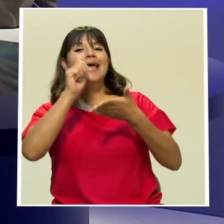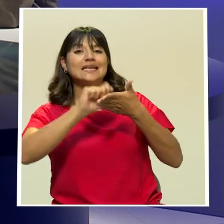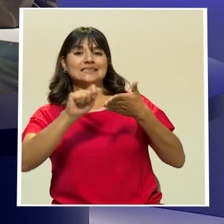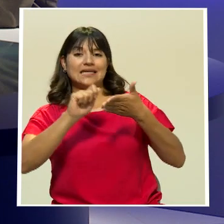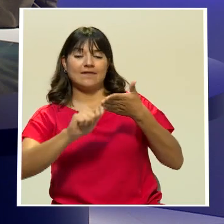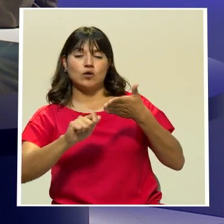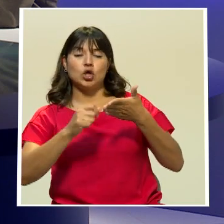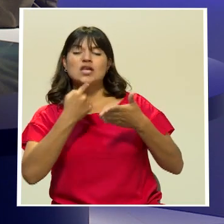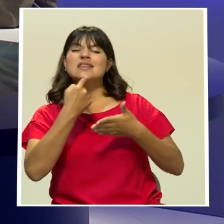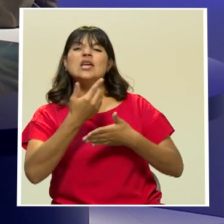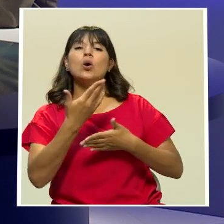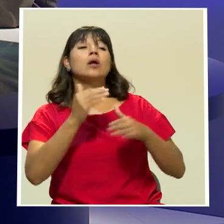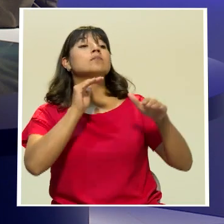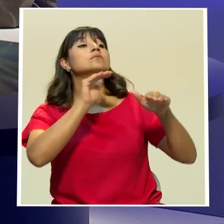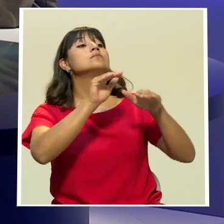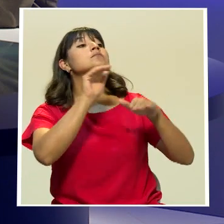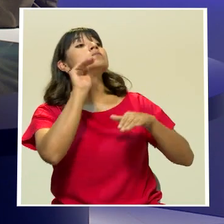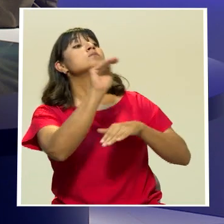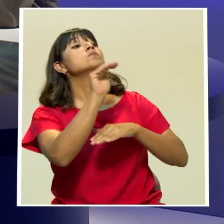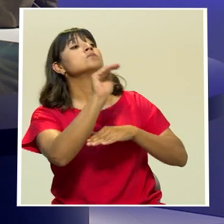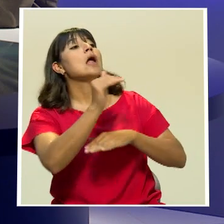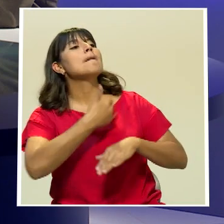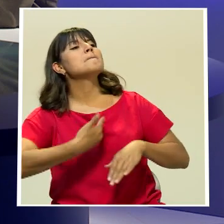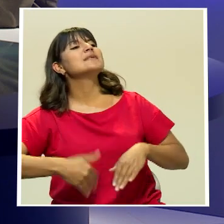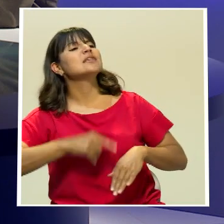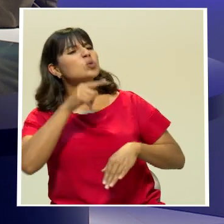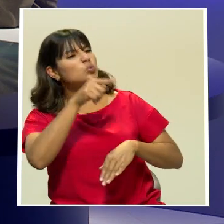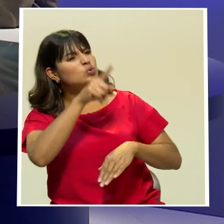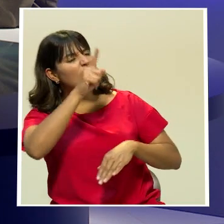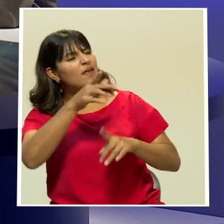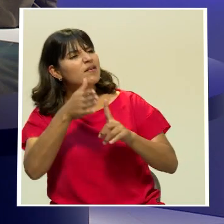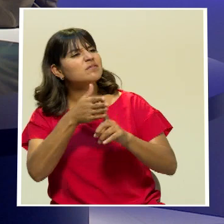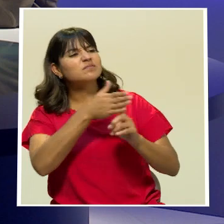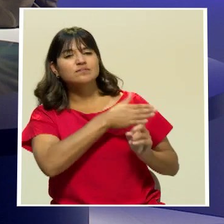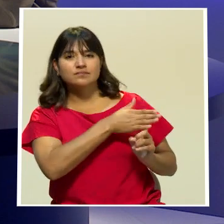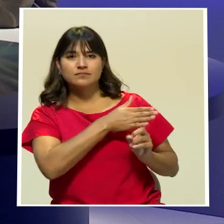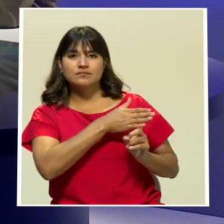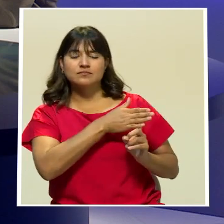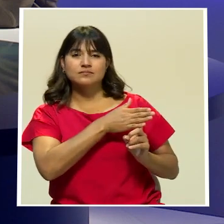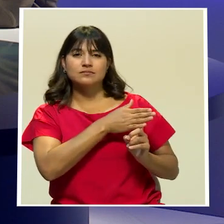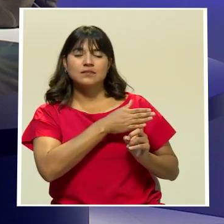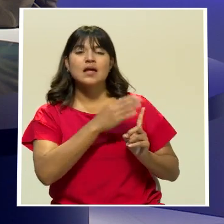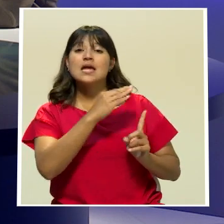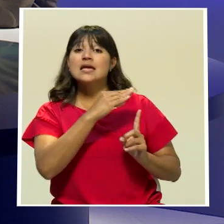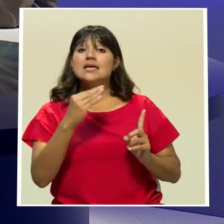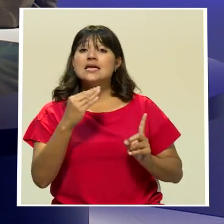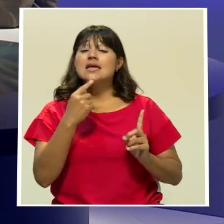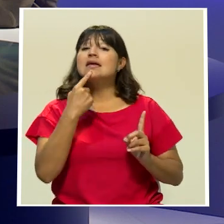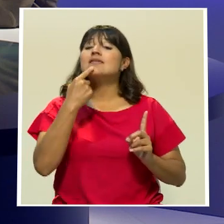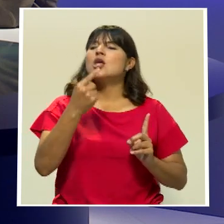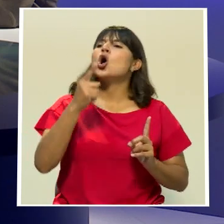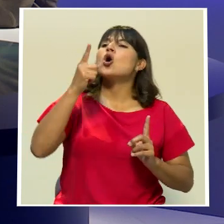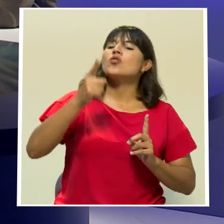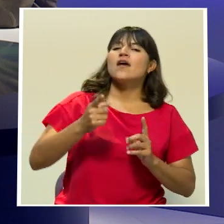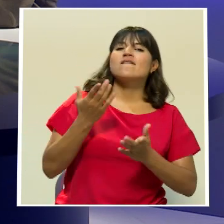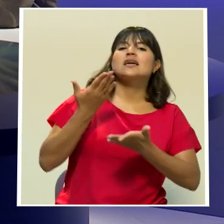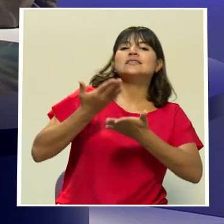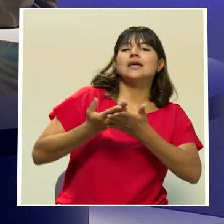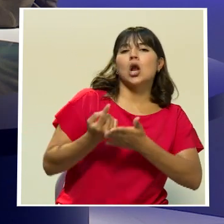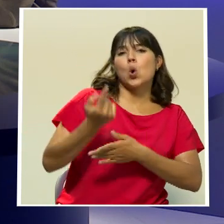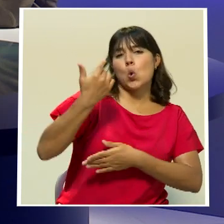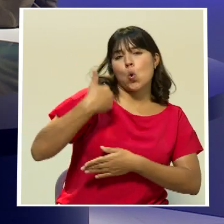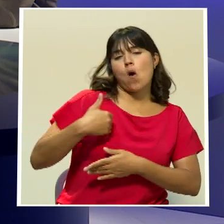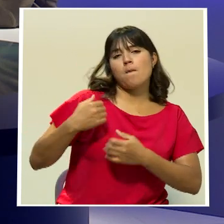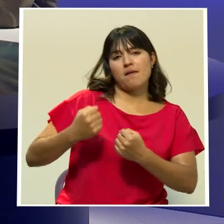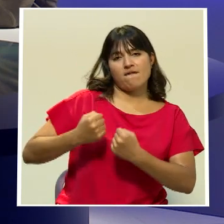al presidente a hacerse a un lado y proponiendo que un hombre fuerte, por supuesto que nadie